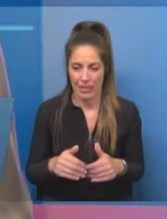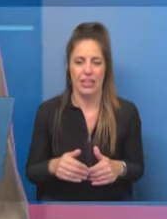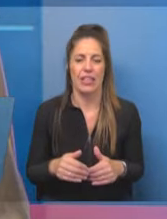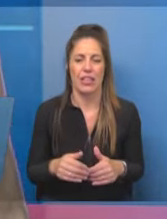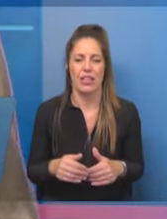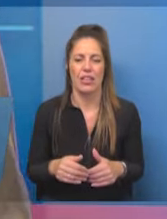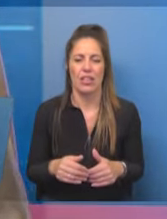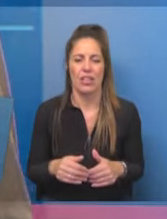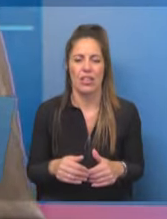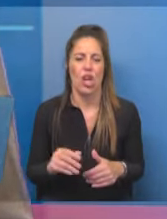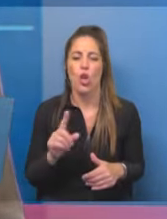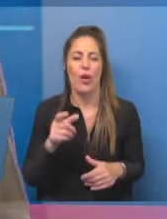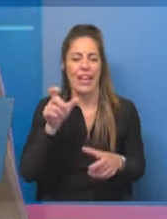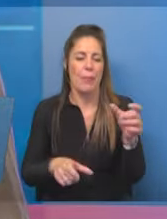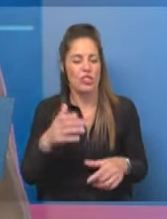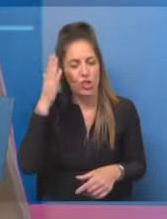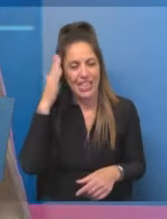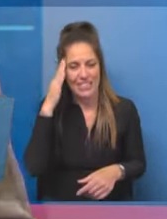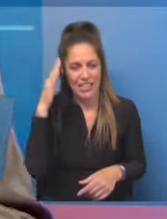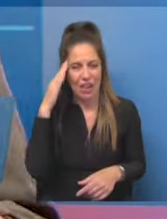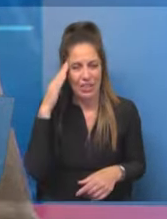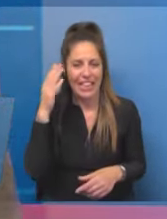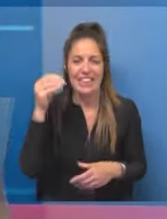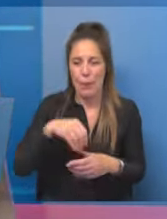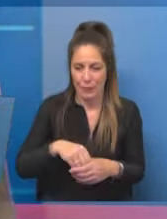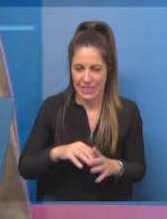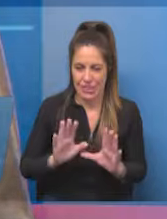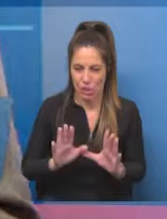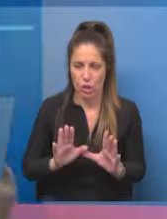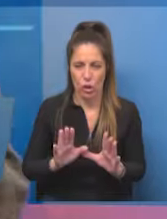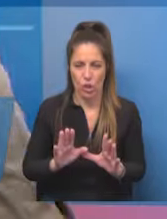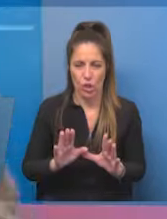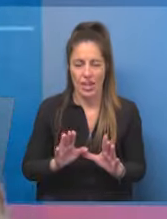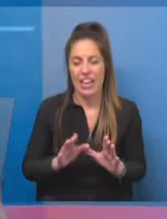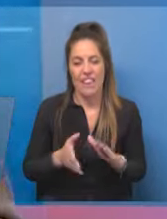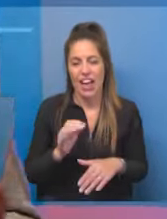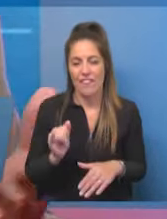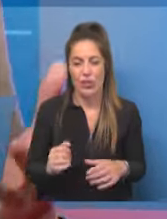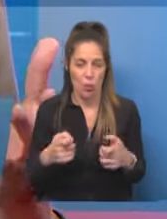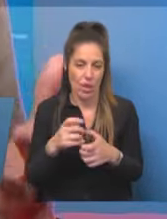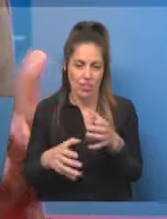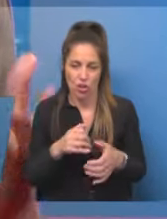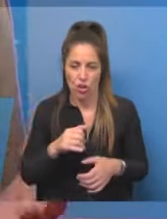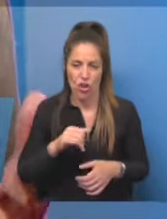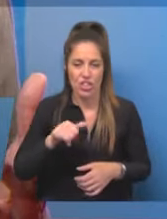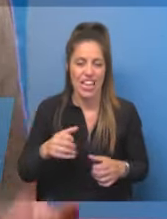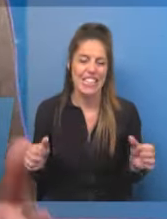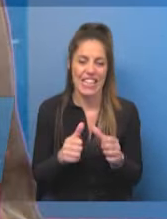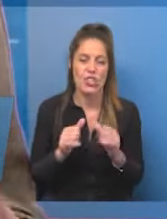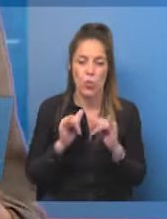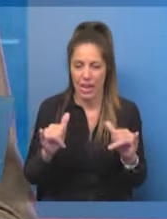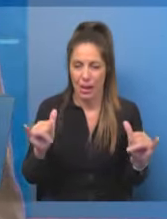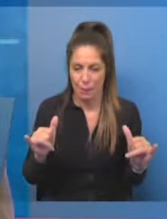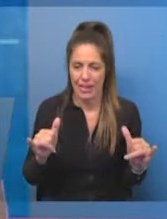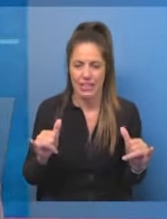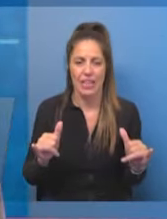decir No es que la gente sabe que está implícito que va a haber una coalición no se hizo una